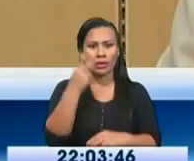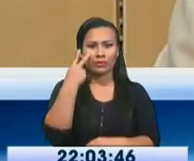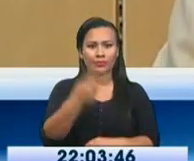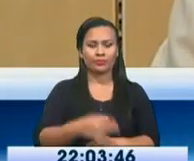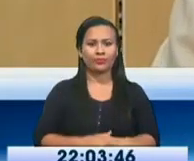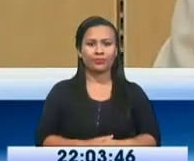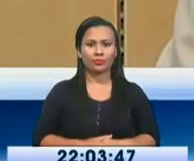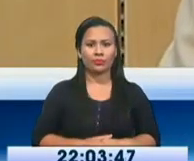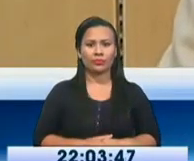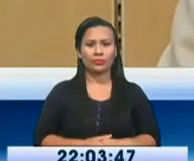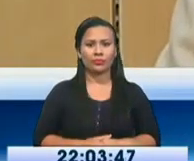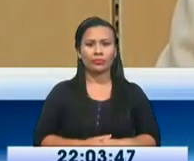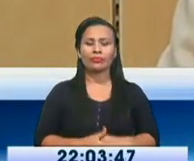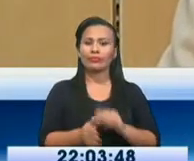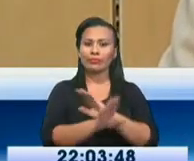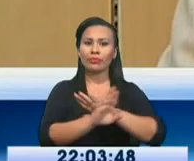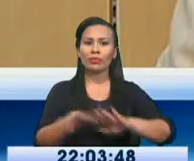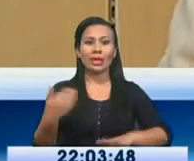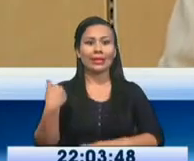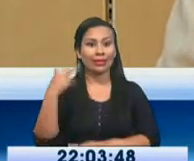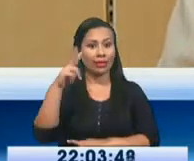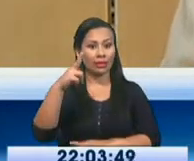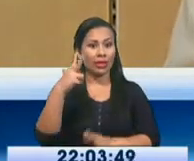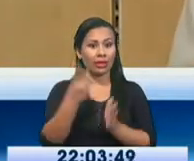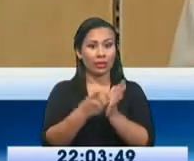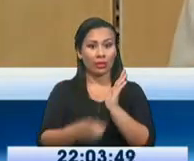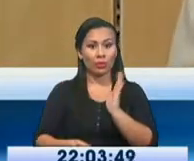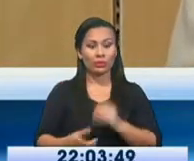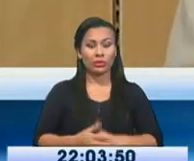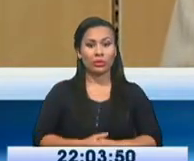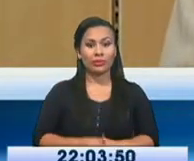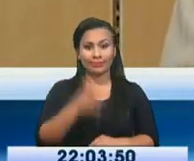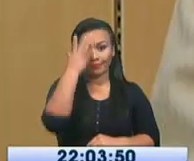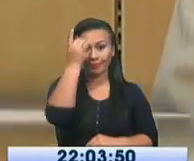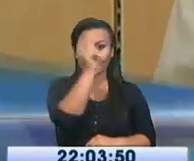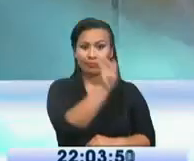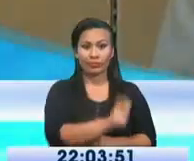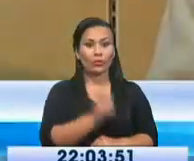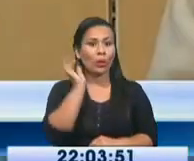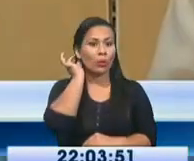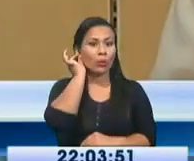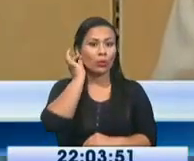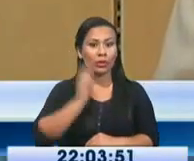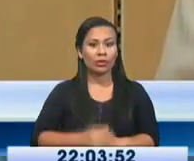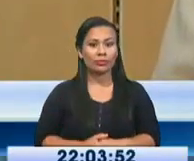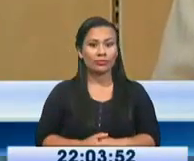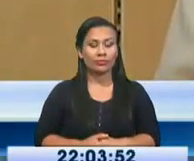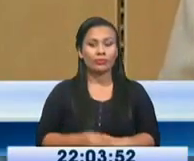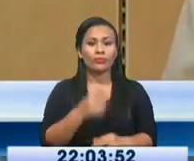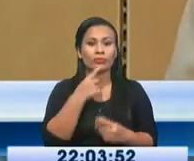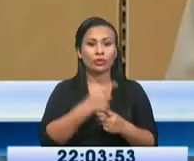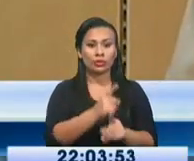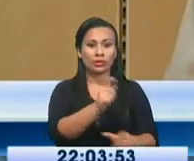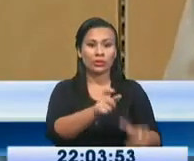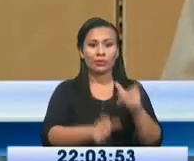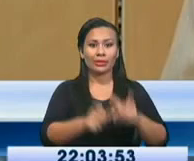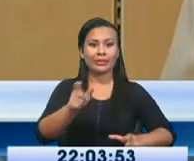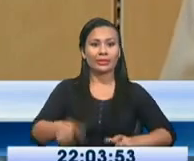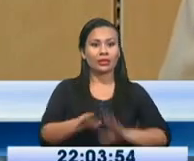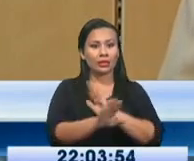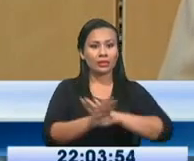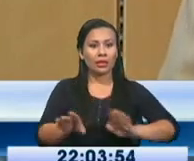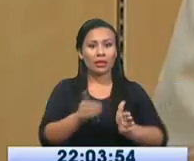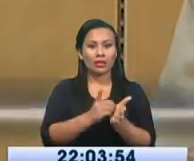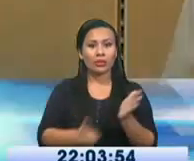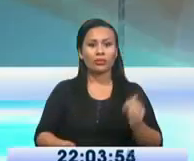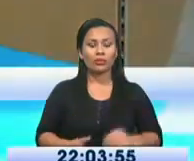tiene efectivamente 3 denuncias tiene la mencionada ciudadana, por cuanto estas personas han denunciado a ella,